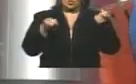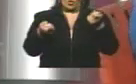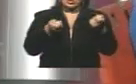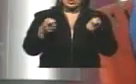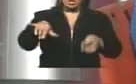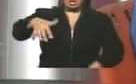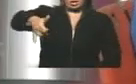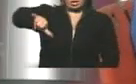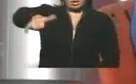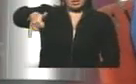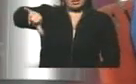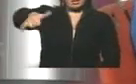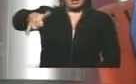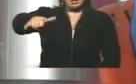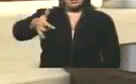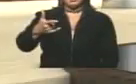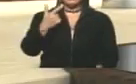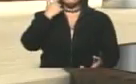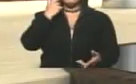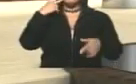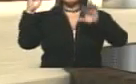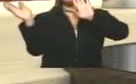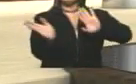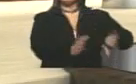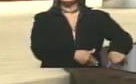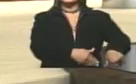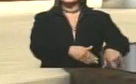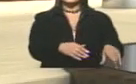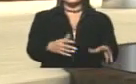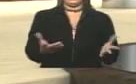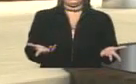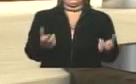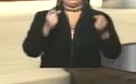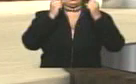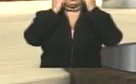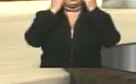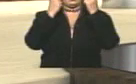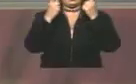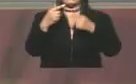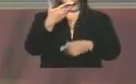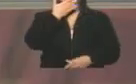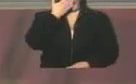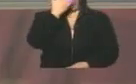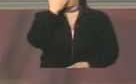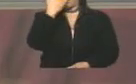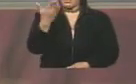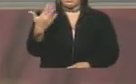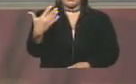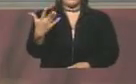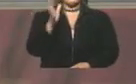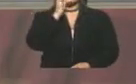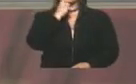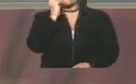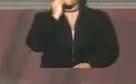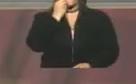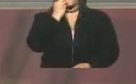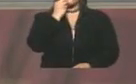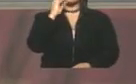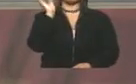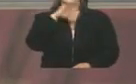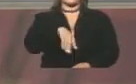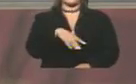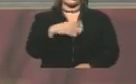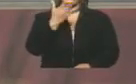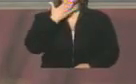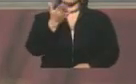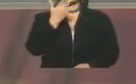es. Y nuestra música y nuestras tradiciones están echadas hacia un lado, porque además la califican como que no está de moda, no es juvenil, no es chévere y es